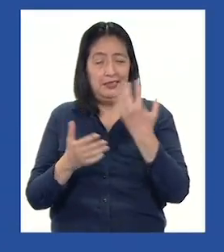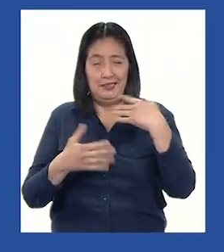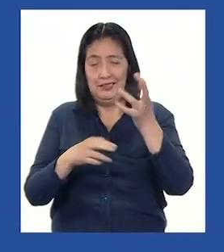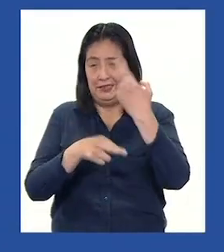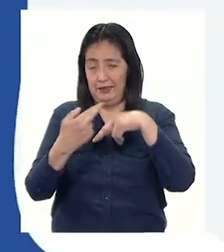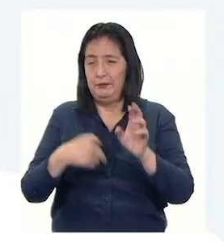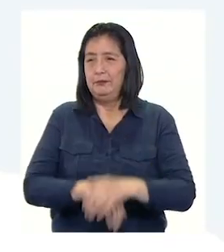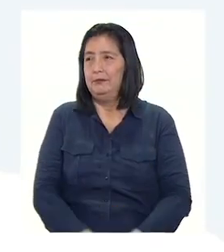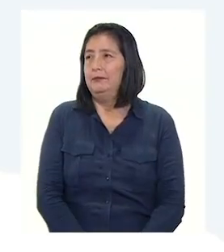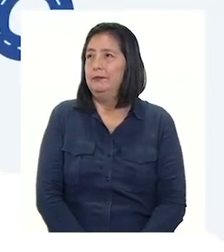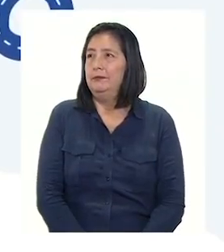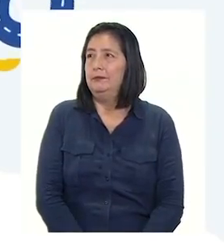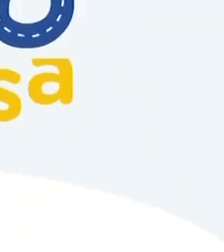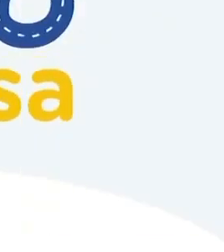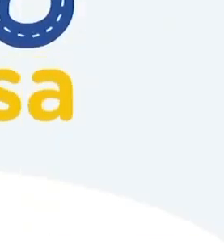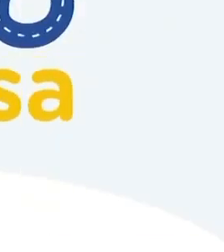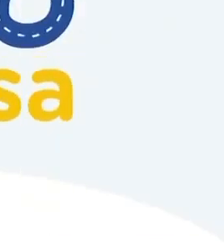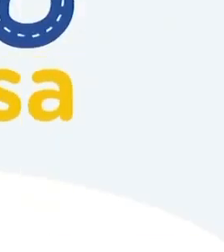regresamos.